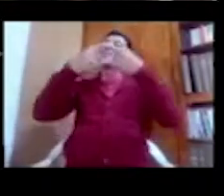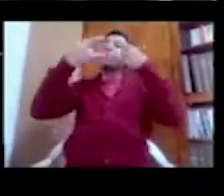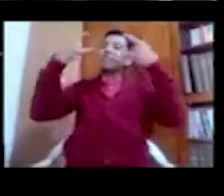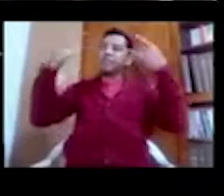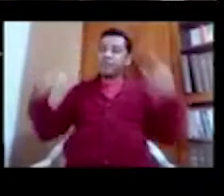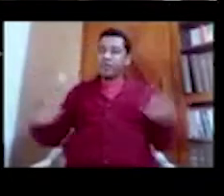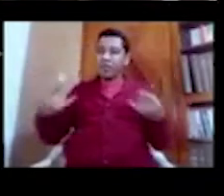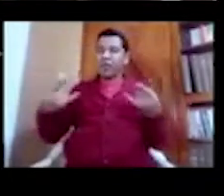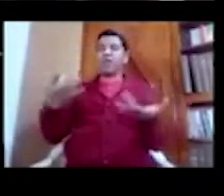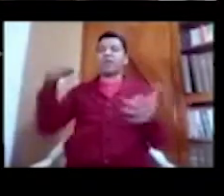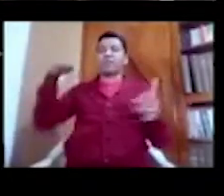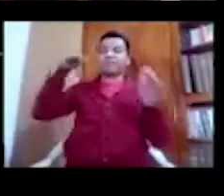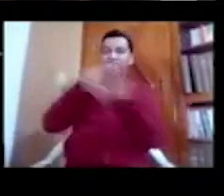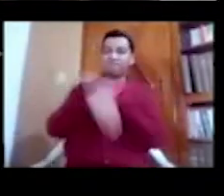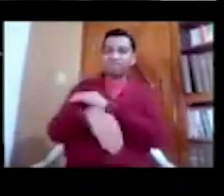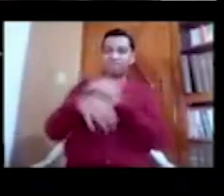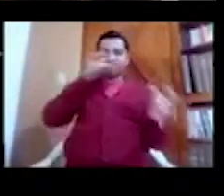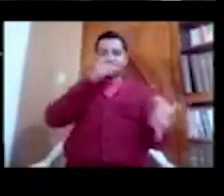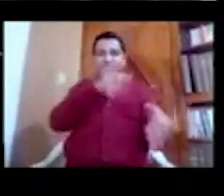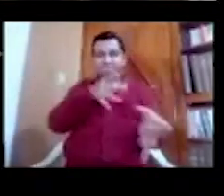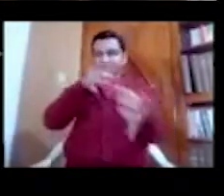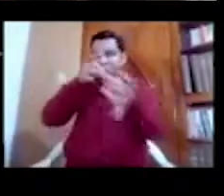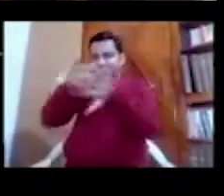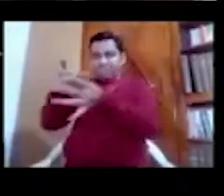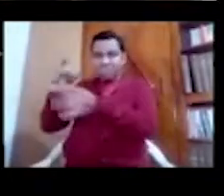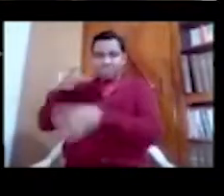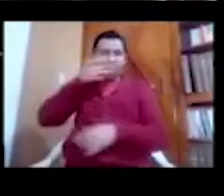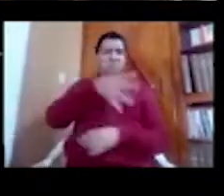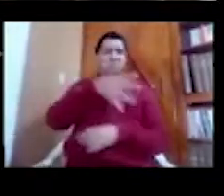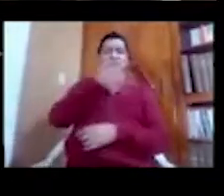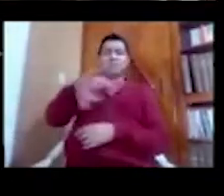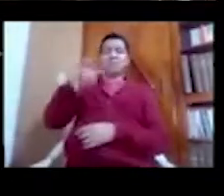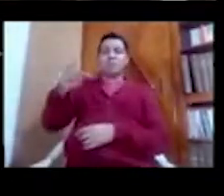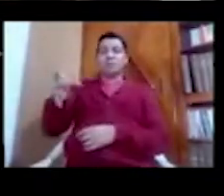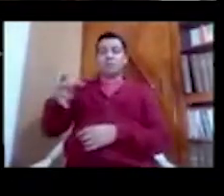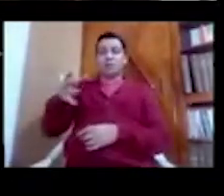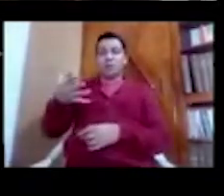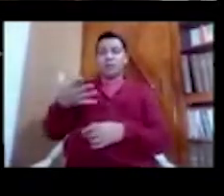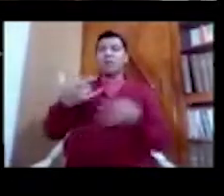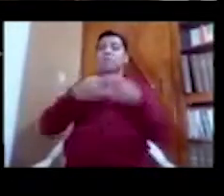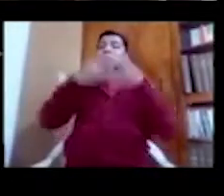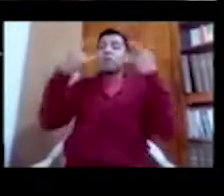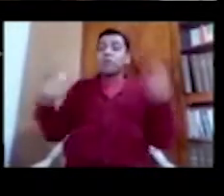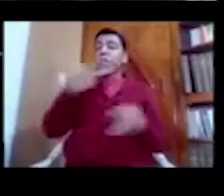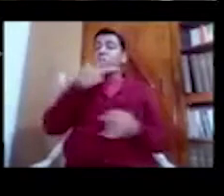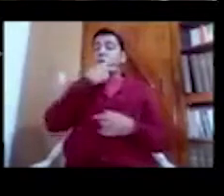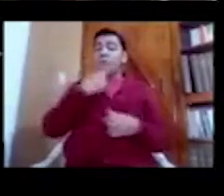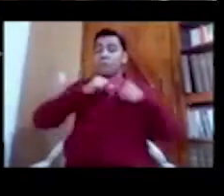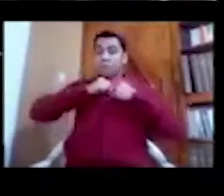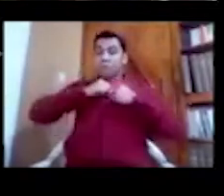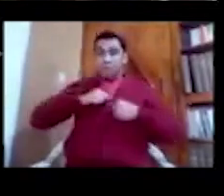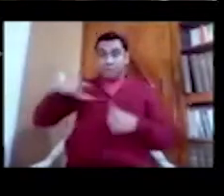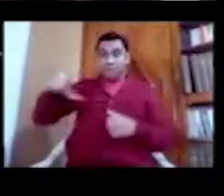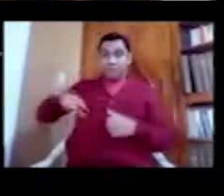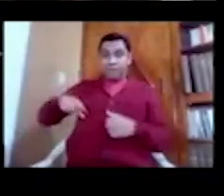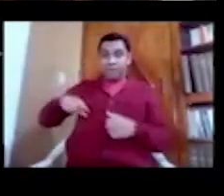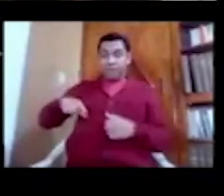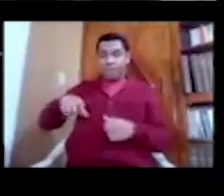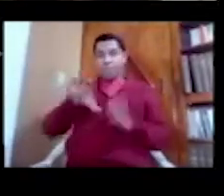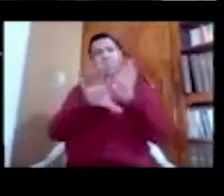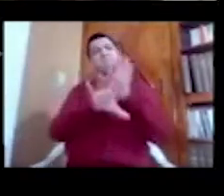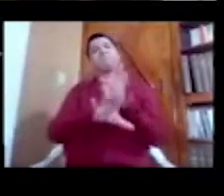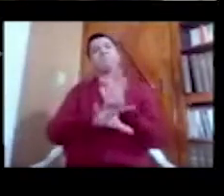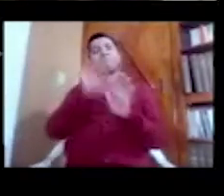conquistas como la biografía de un gobernante, digamos. Es un aspecto importante que se destacan en todas las biografías de